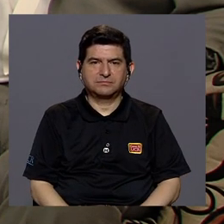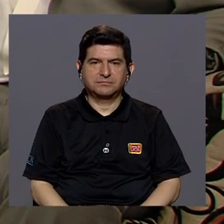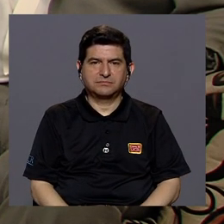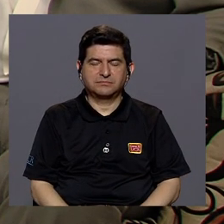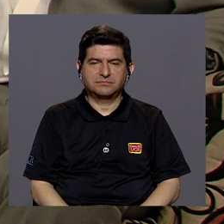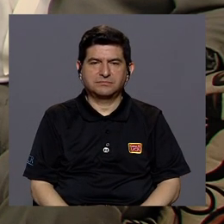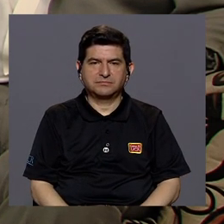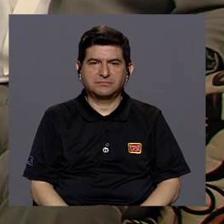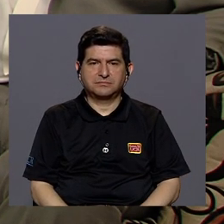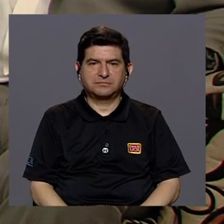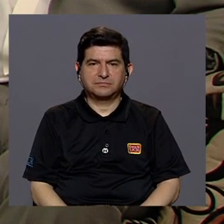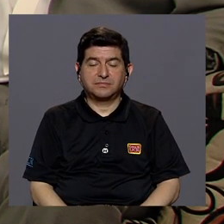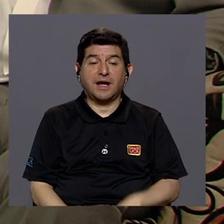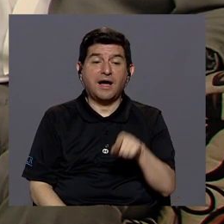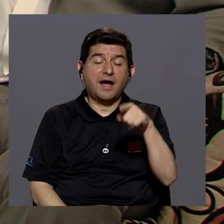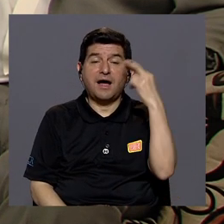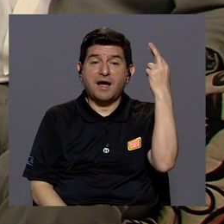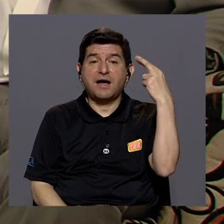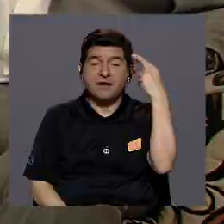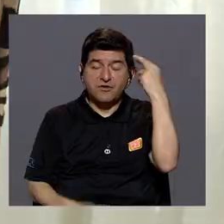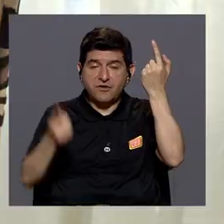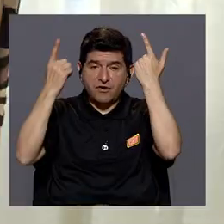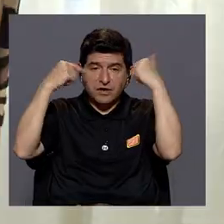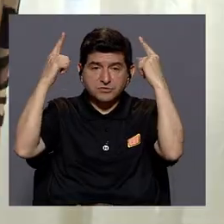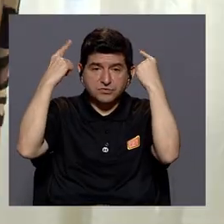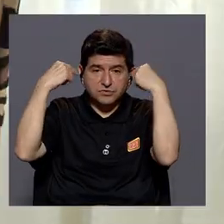Y por eso fue el éxito, porque la gente